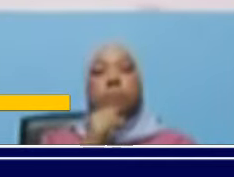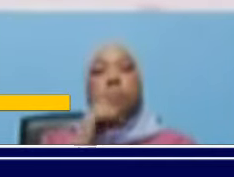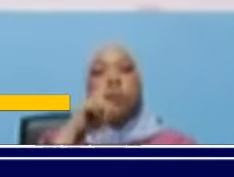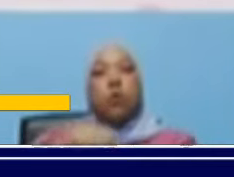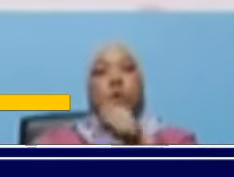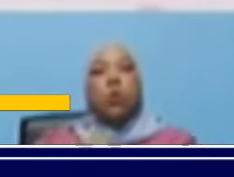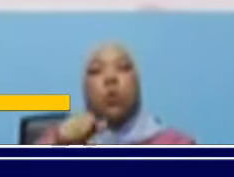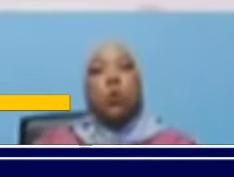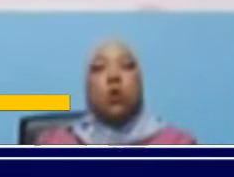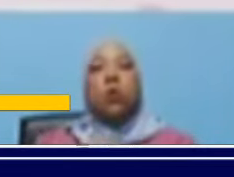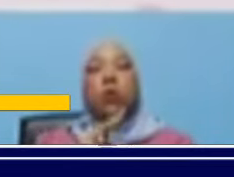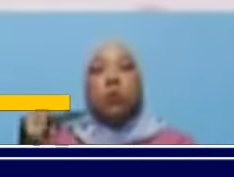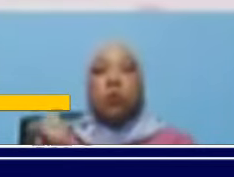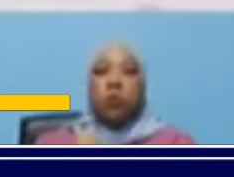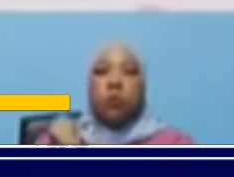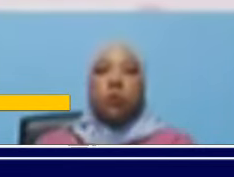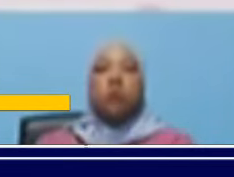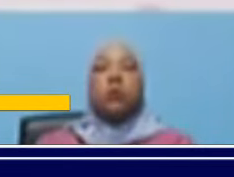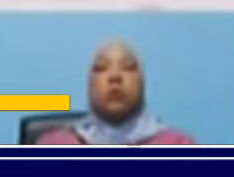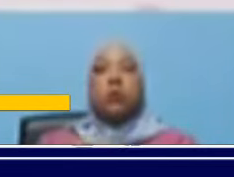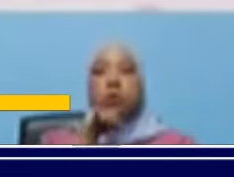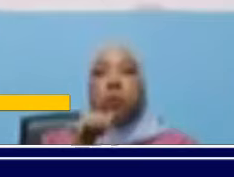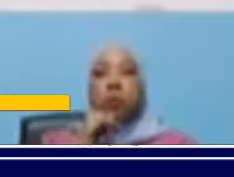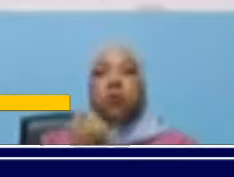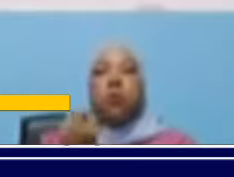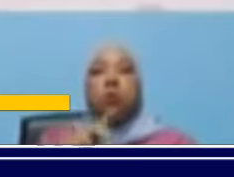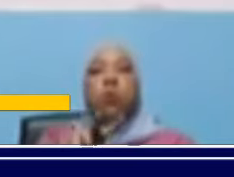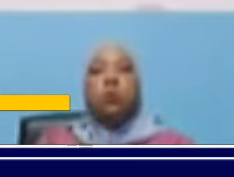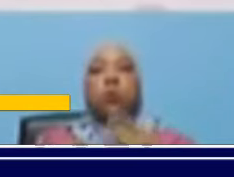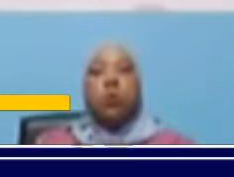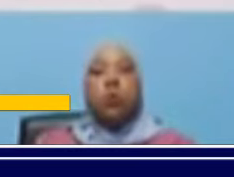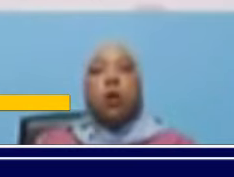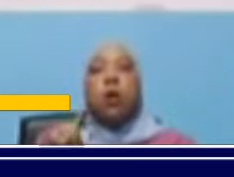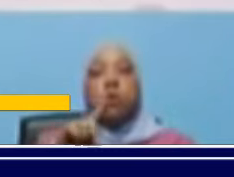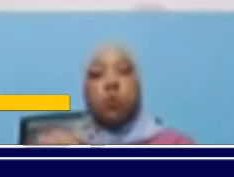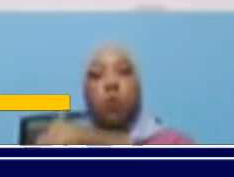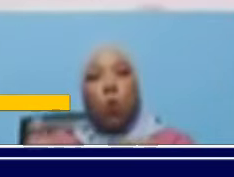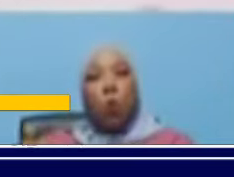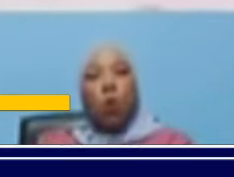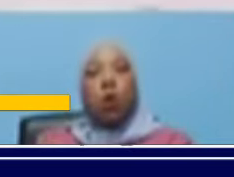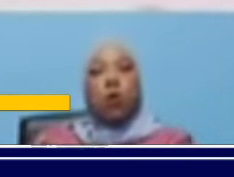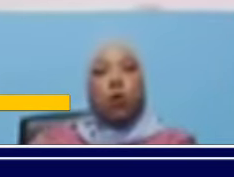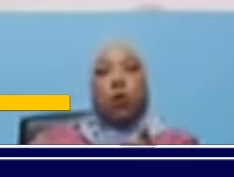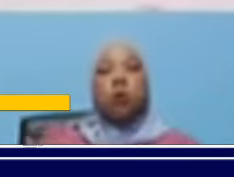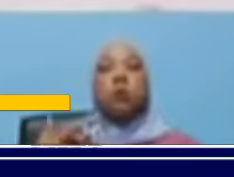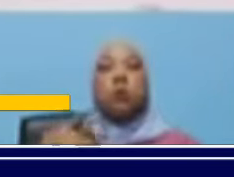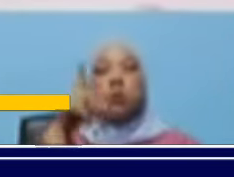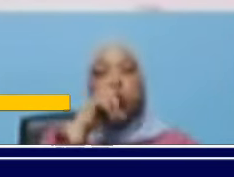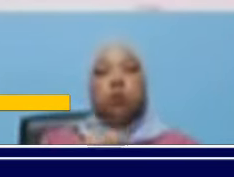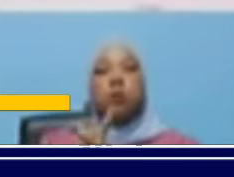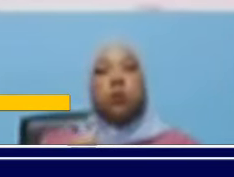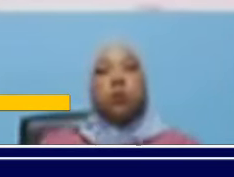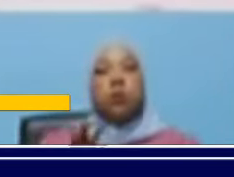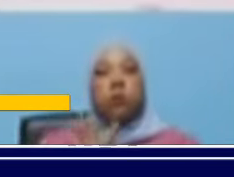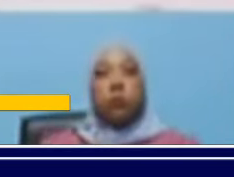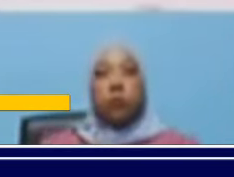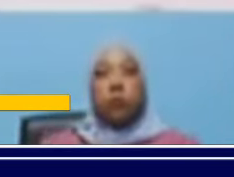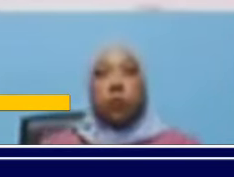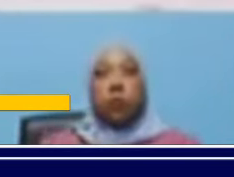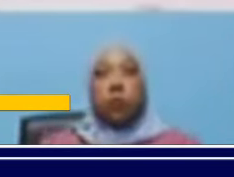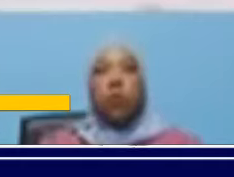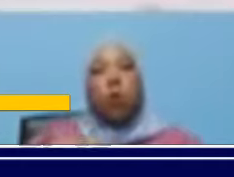de 800 millones de dólares americanos en el comercio del año 2024